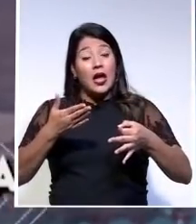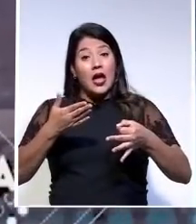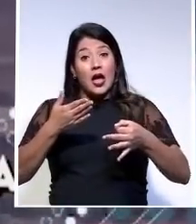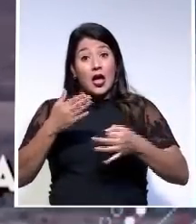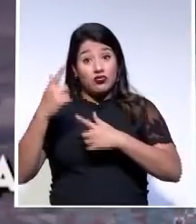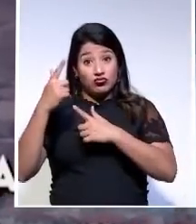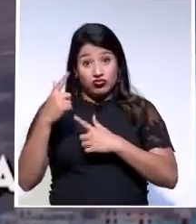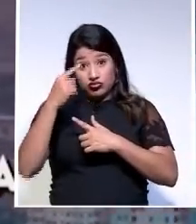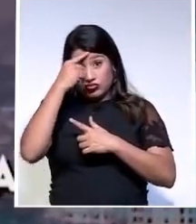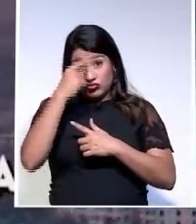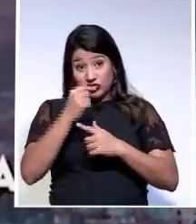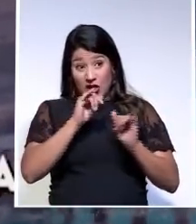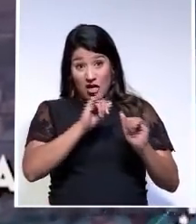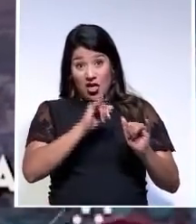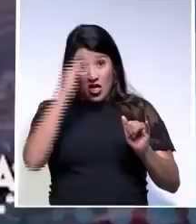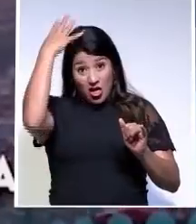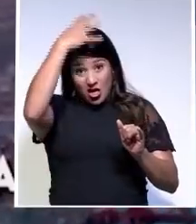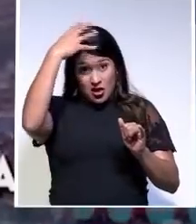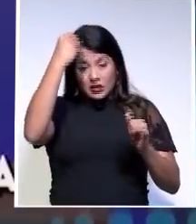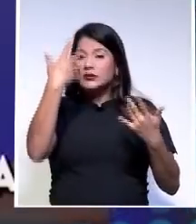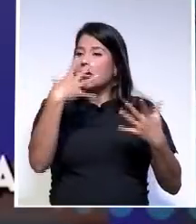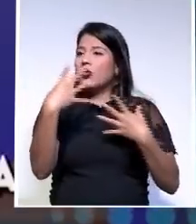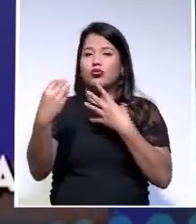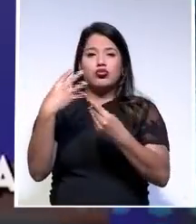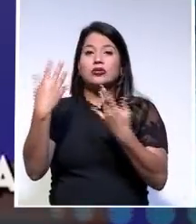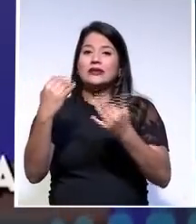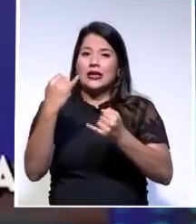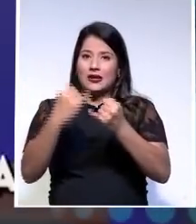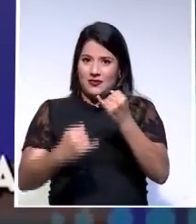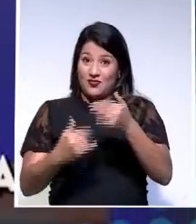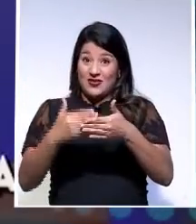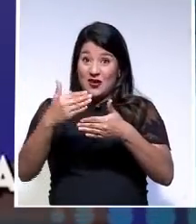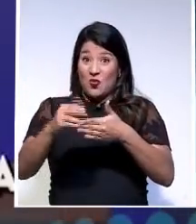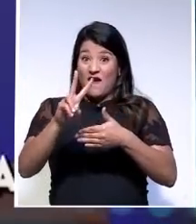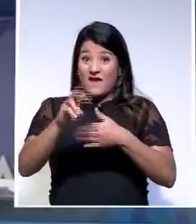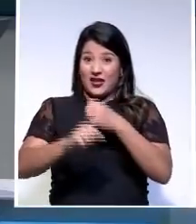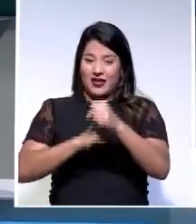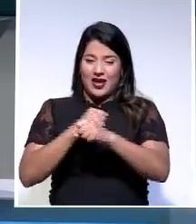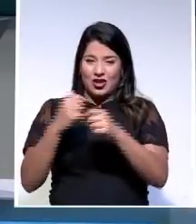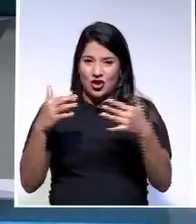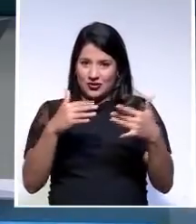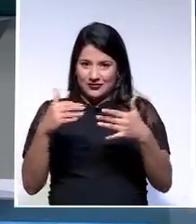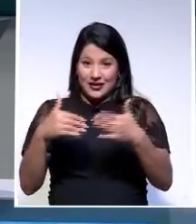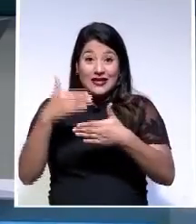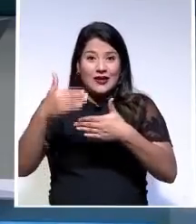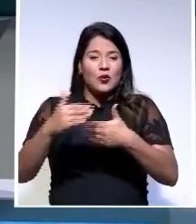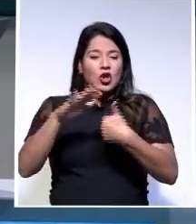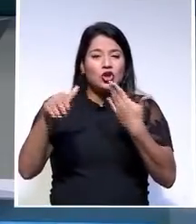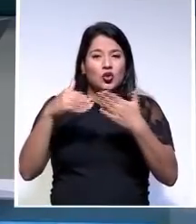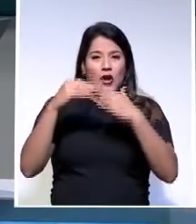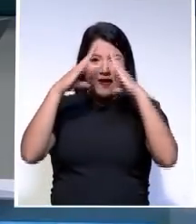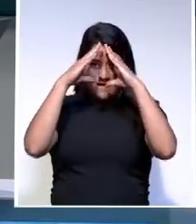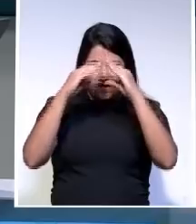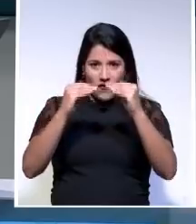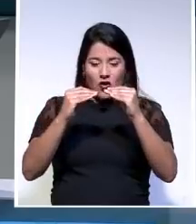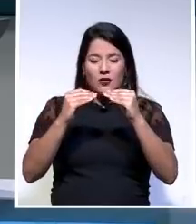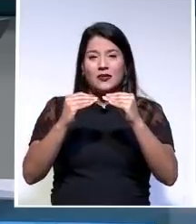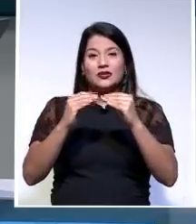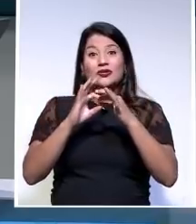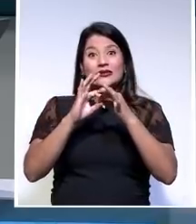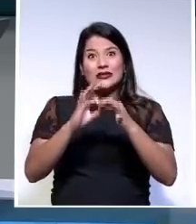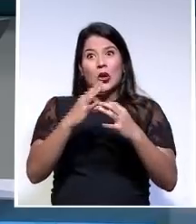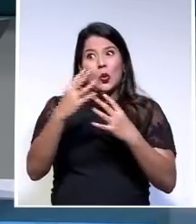Afganistán luego de 20 años de guerra. Al volver, le traemos todos los detalles de esta